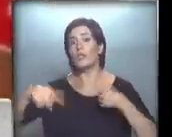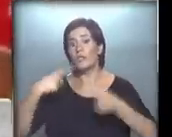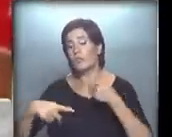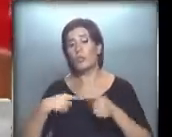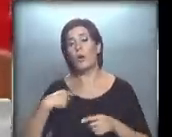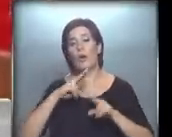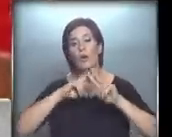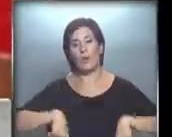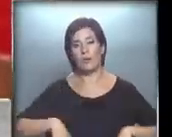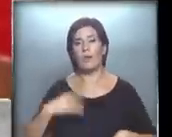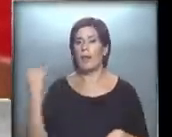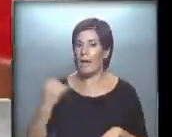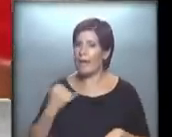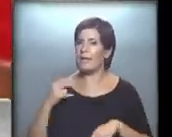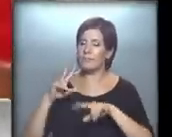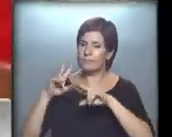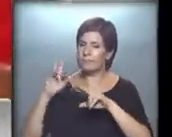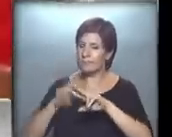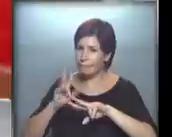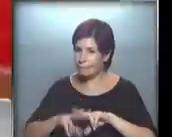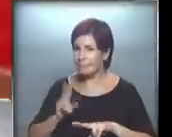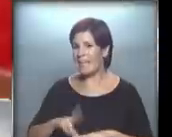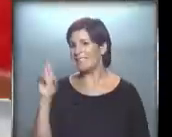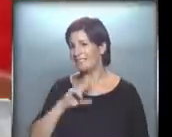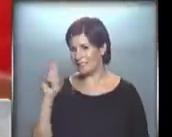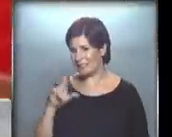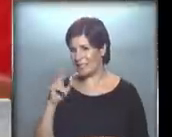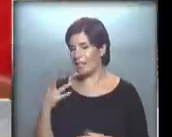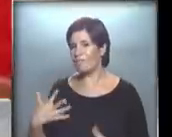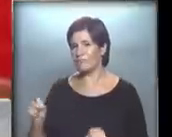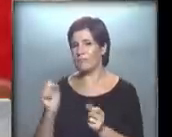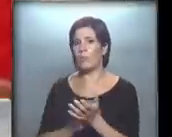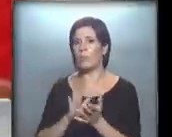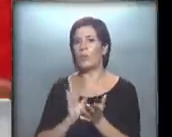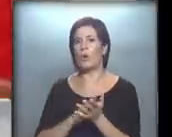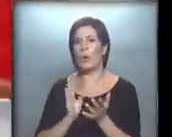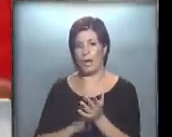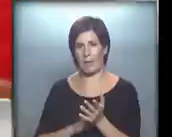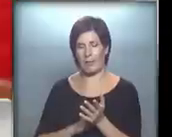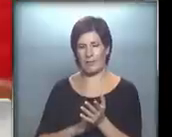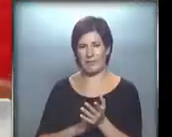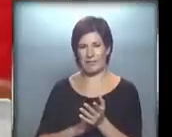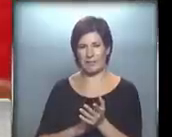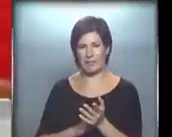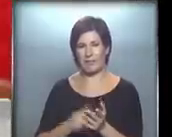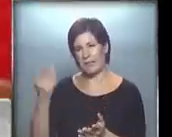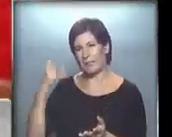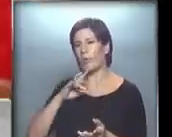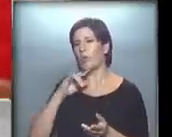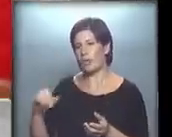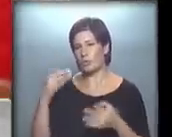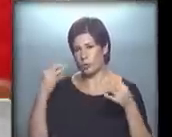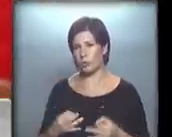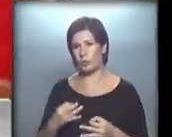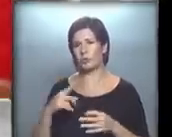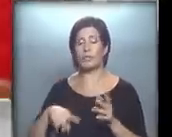sarate Aunque hay pericias sobre la chica que se han realizado una vez concretada la denuncia que